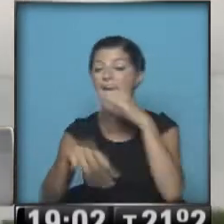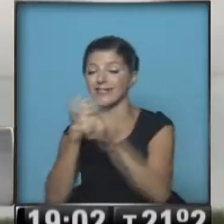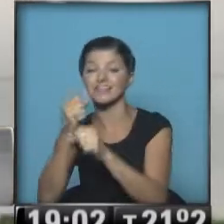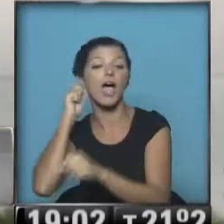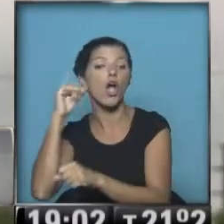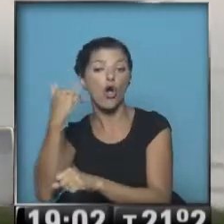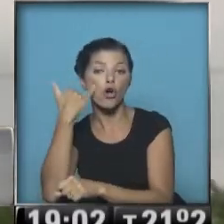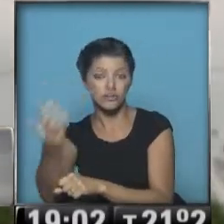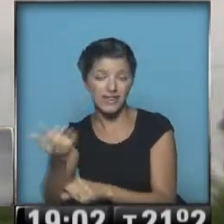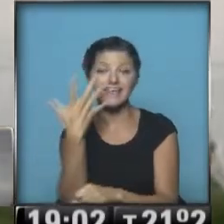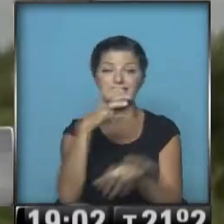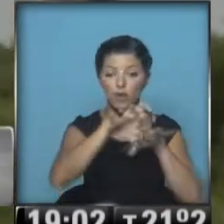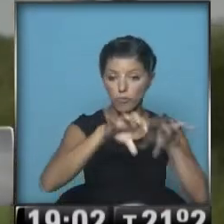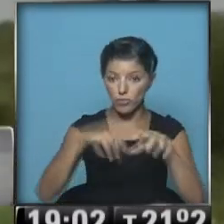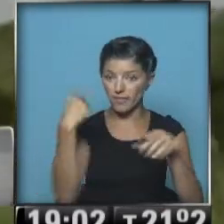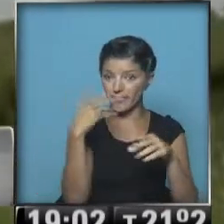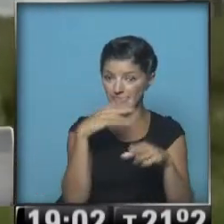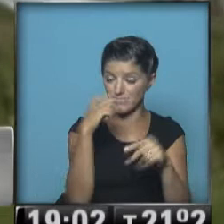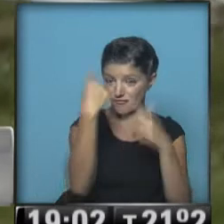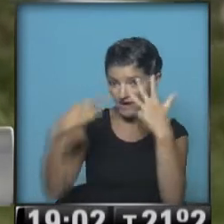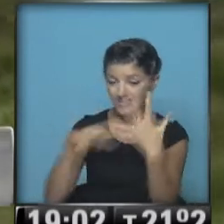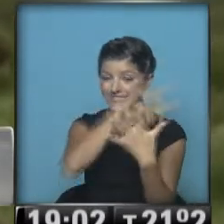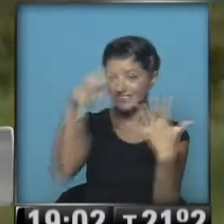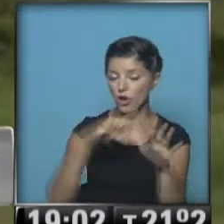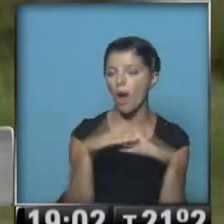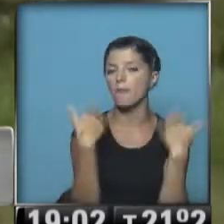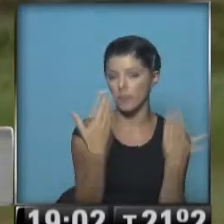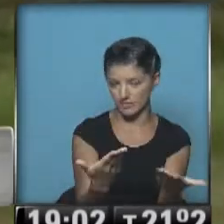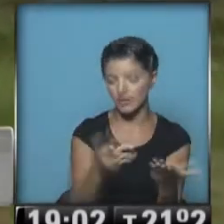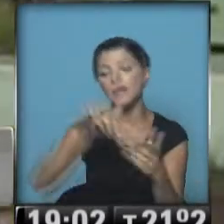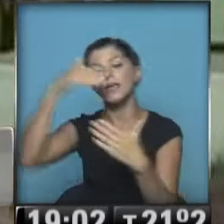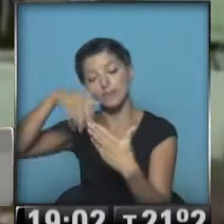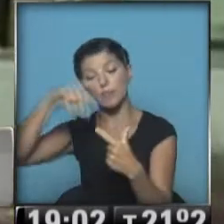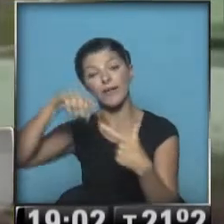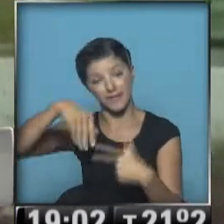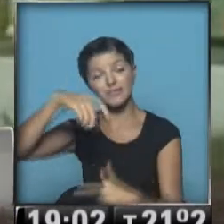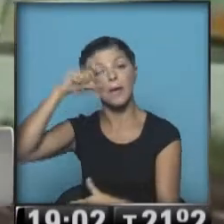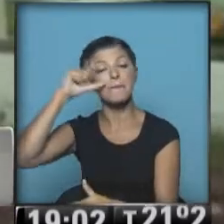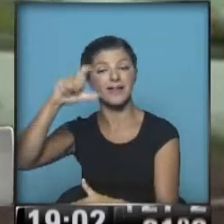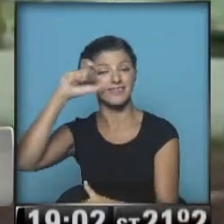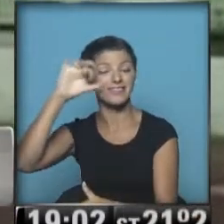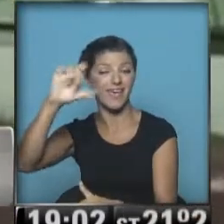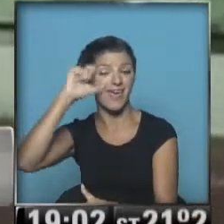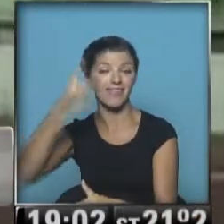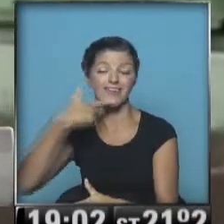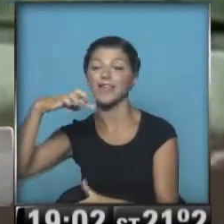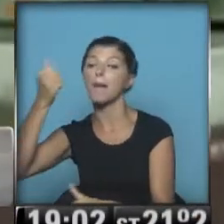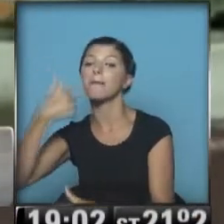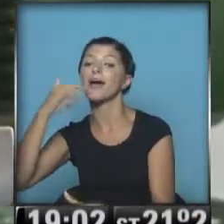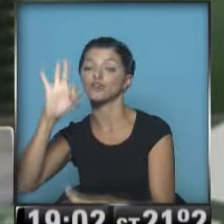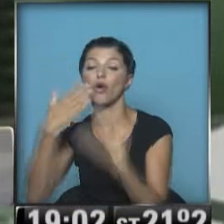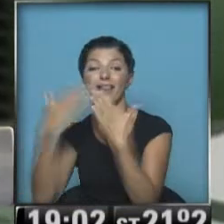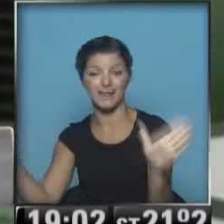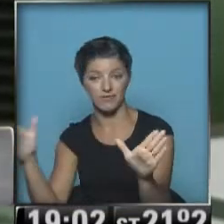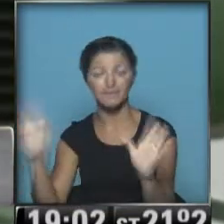5 departamentos, y la línea Iberá, que va desde Mercedes a Paso de los Libres, que beneficia al sur y también